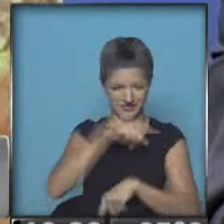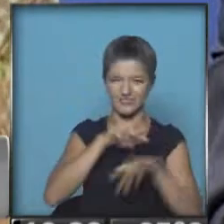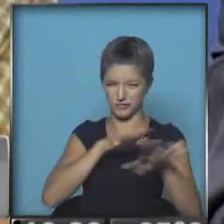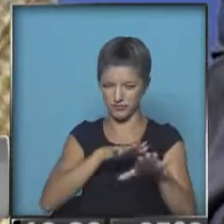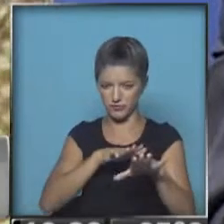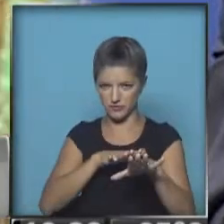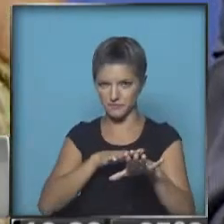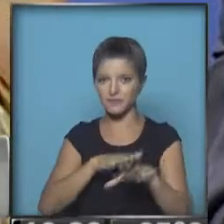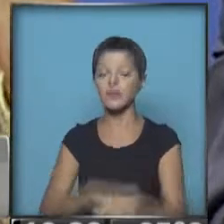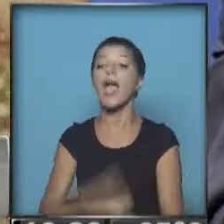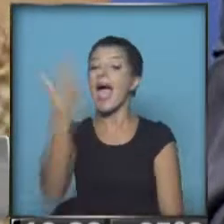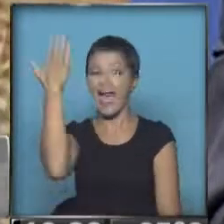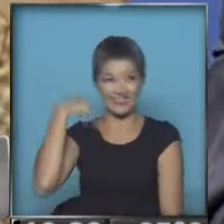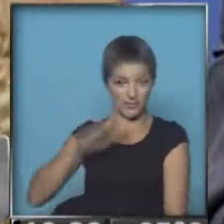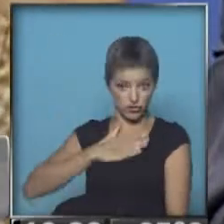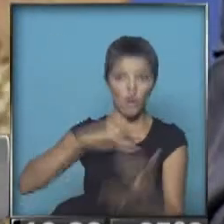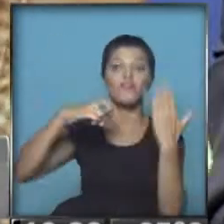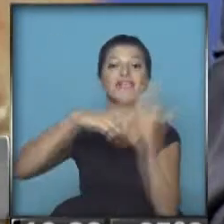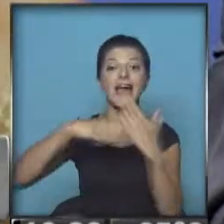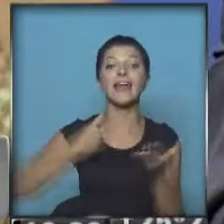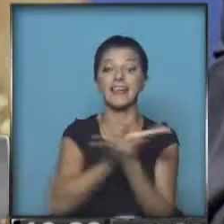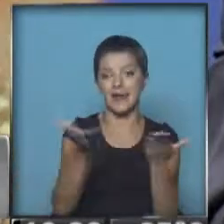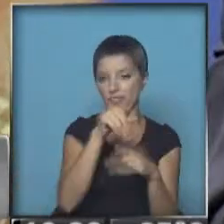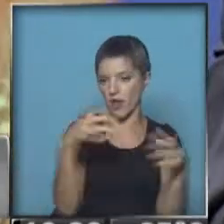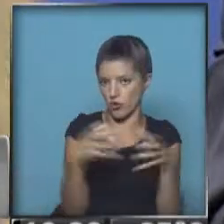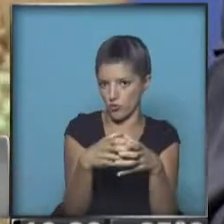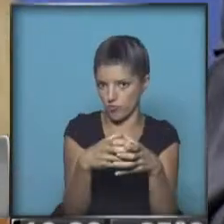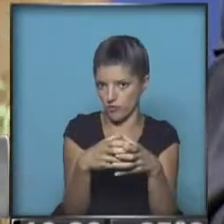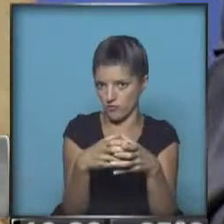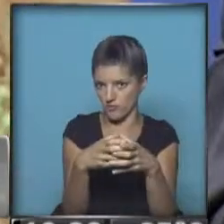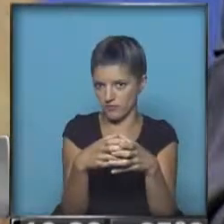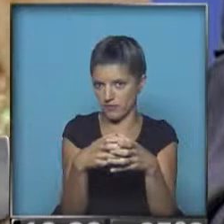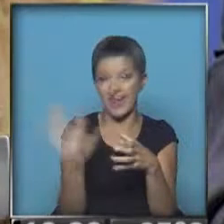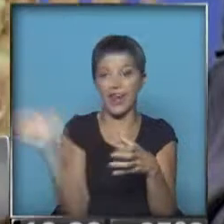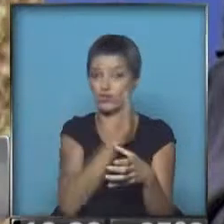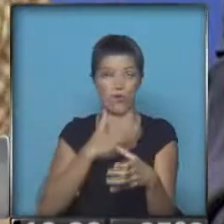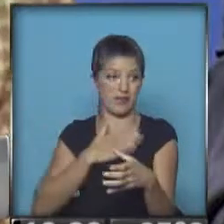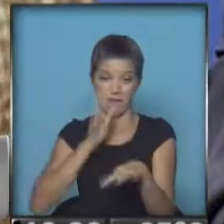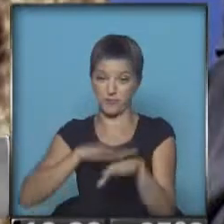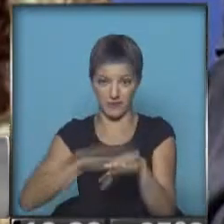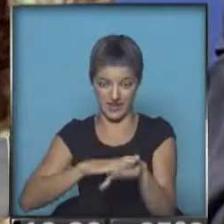era fiscal general del partido, ese era todo mi cargo.